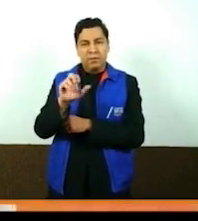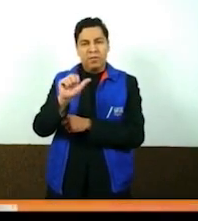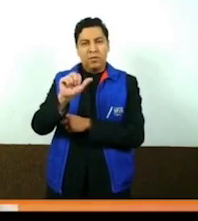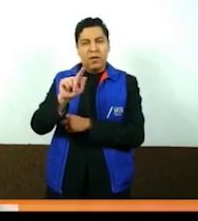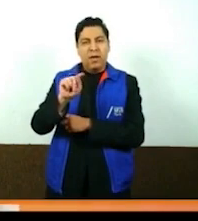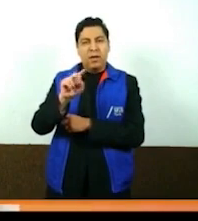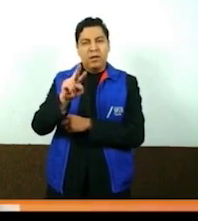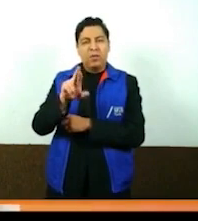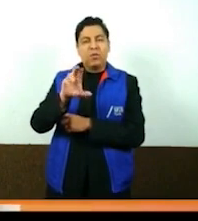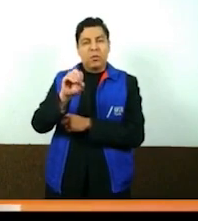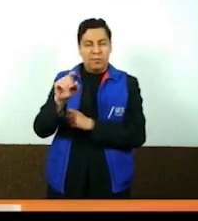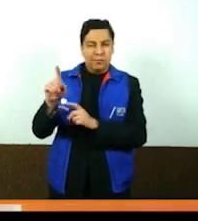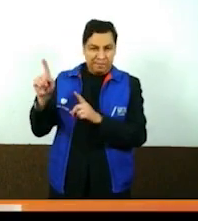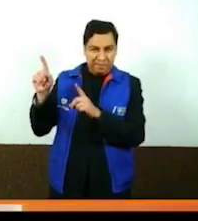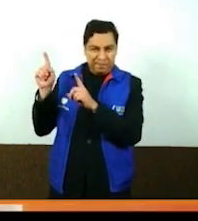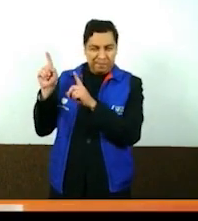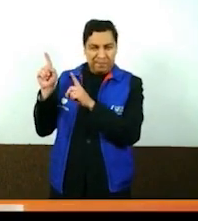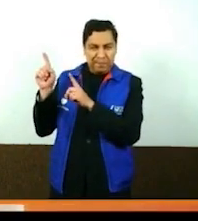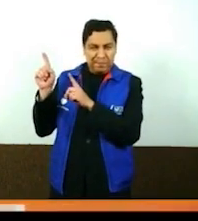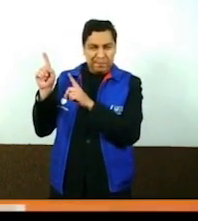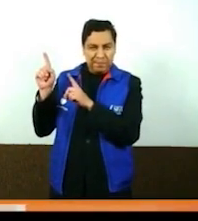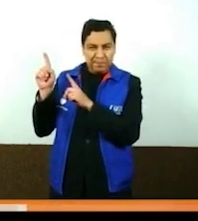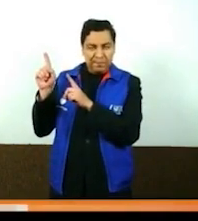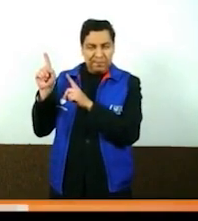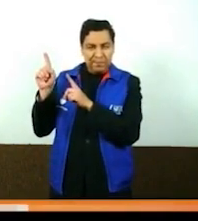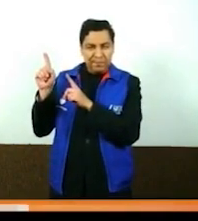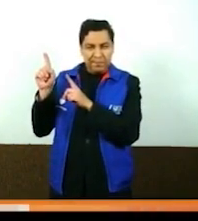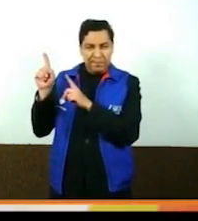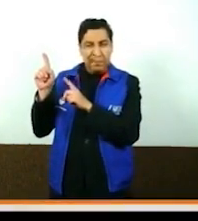Víctor Arturo Rivera Muñoz,